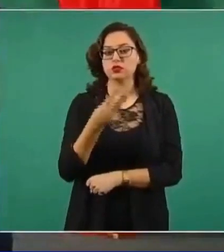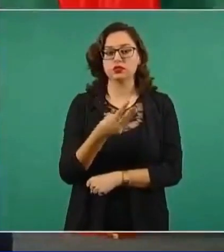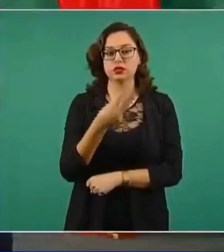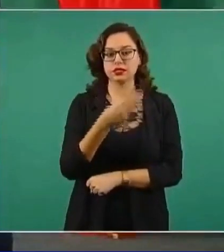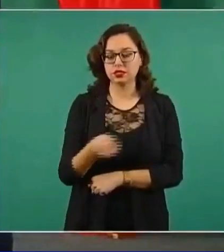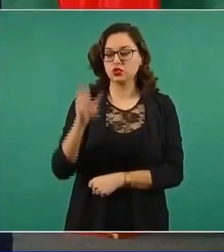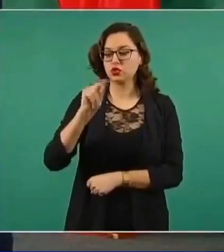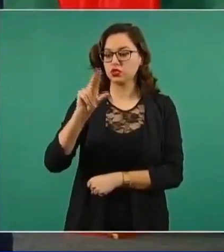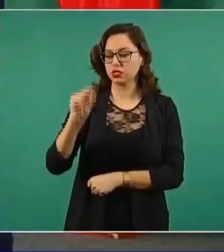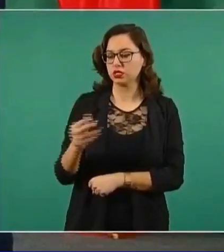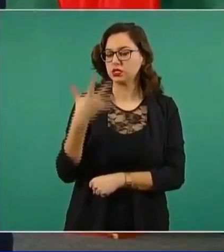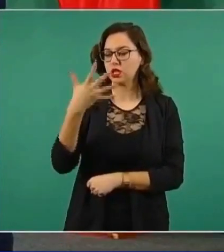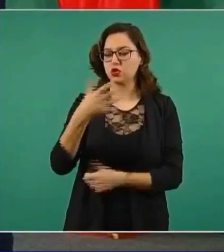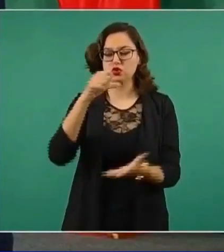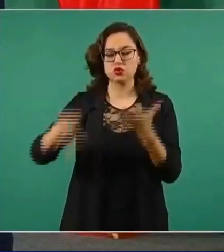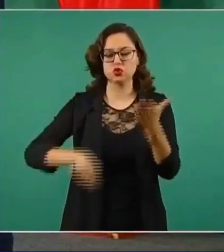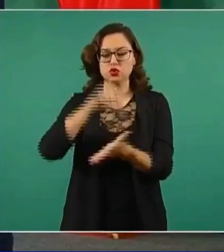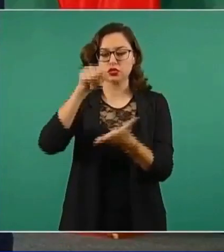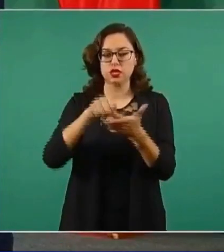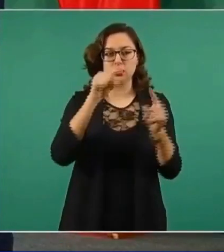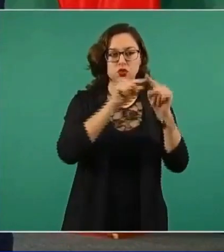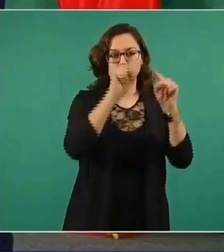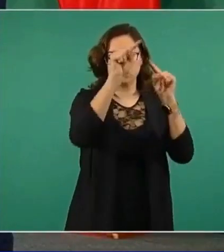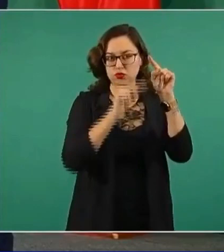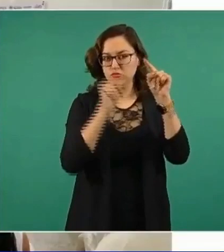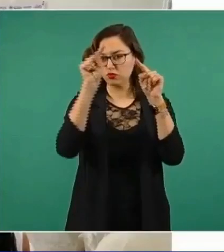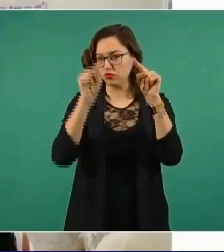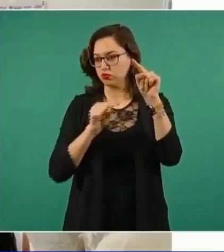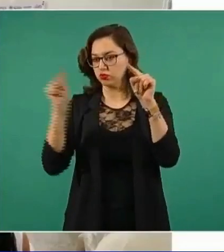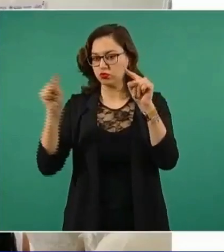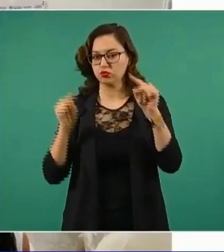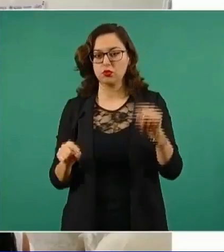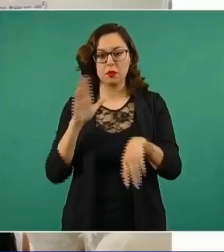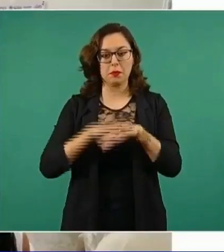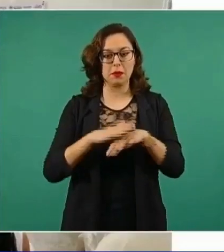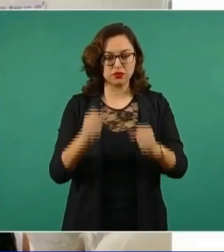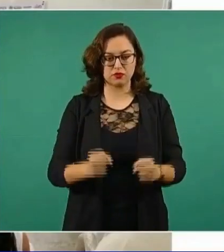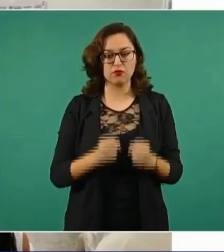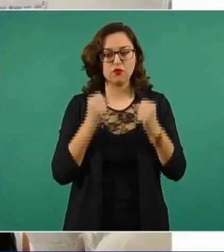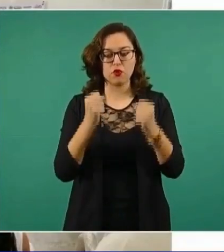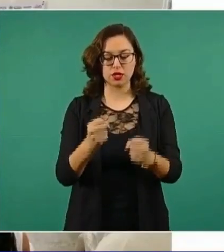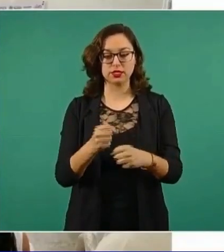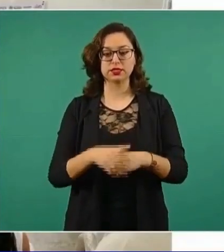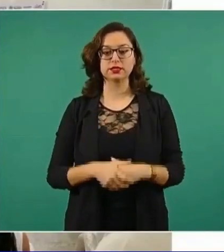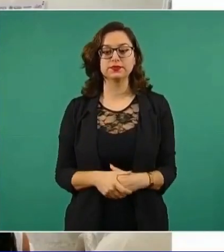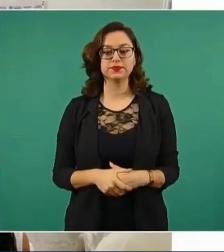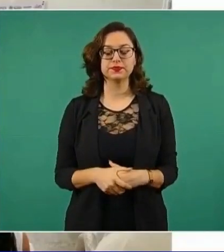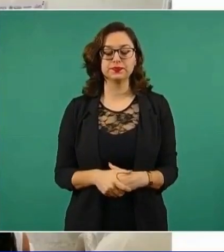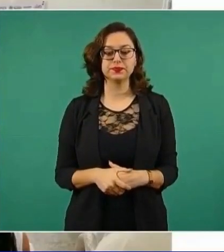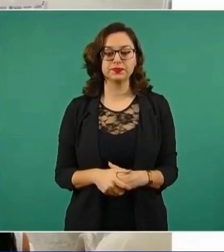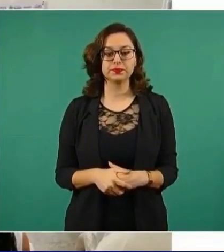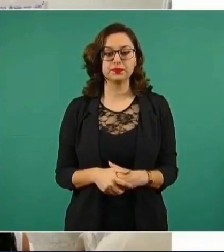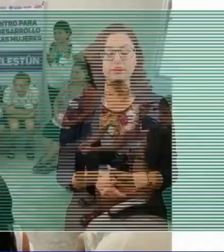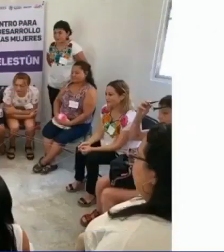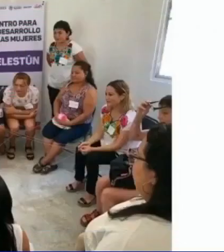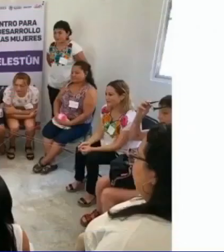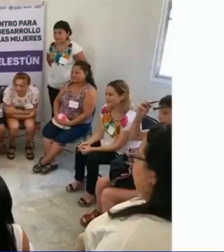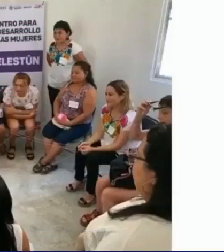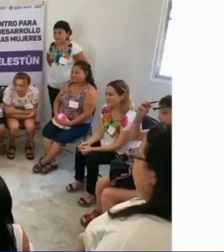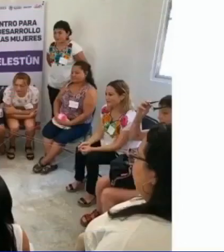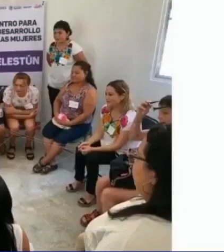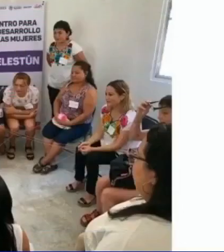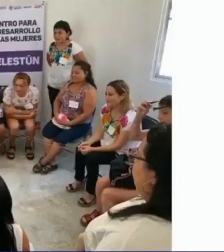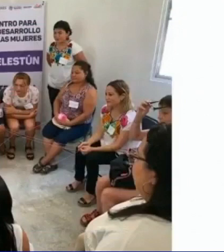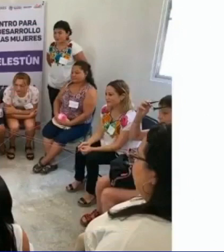las mujeres que están en todo el territorio nacional. Estos son lugares construidos con y para las